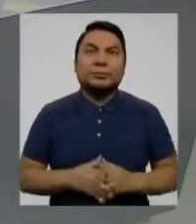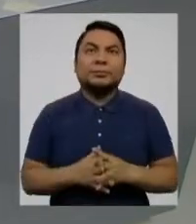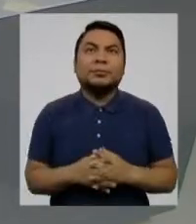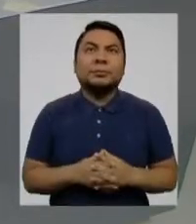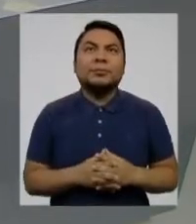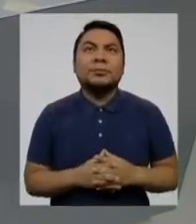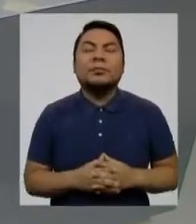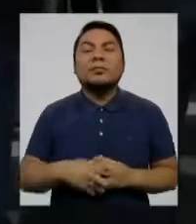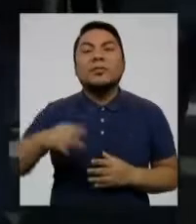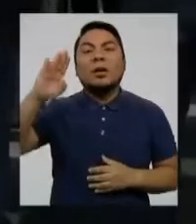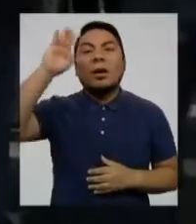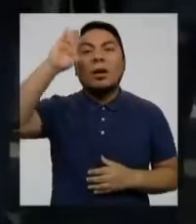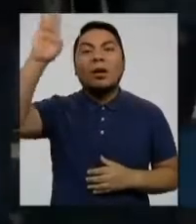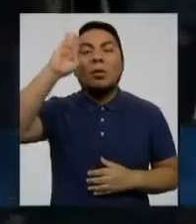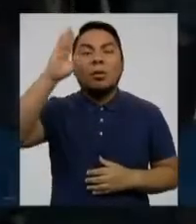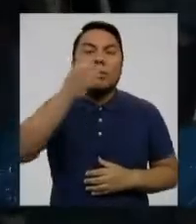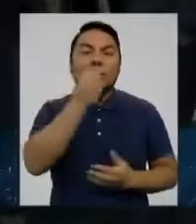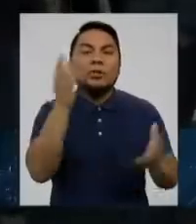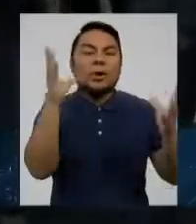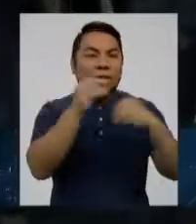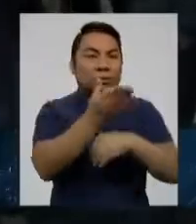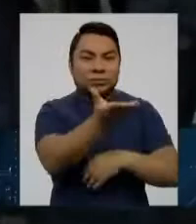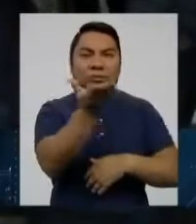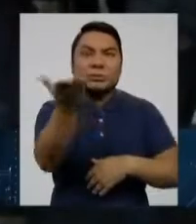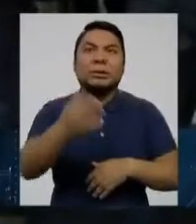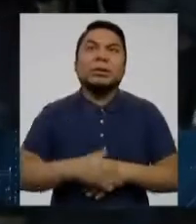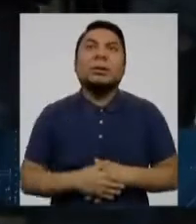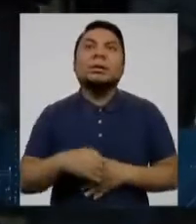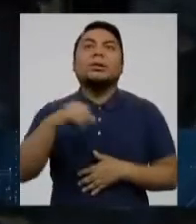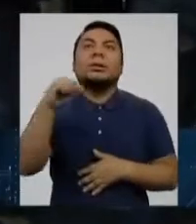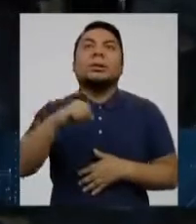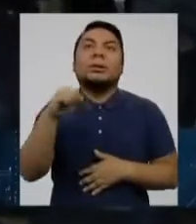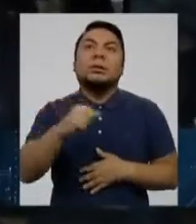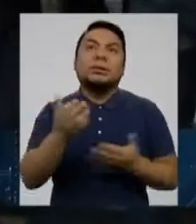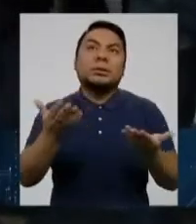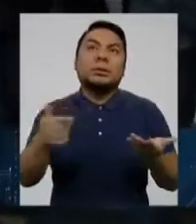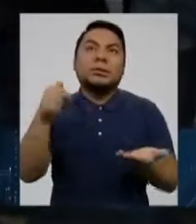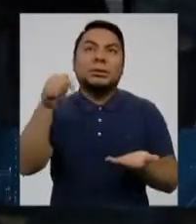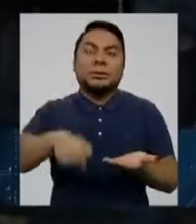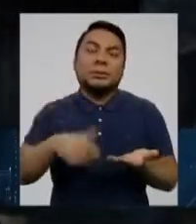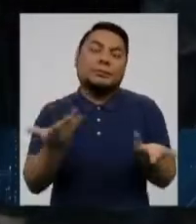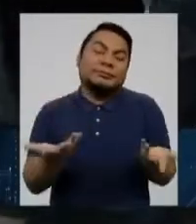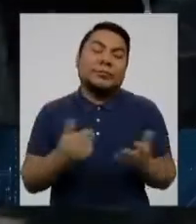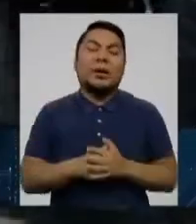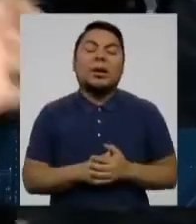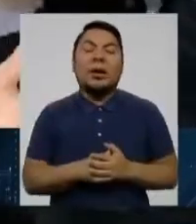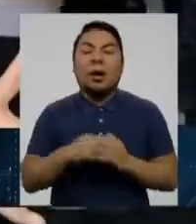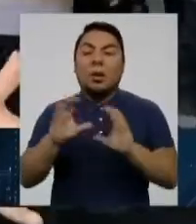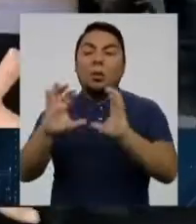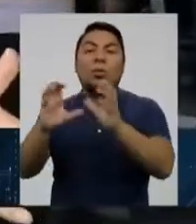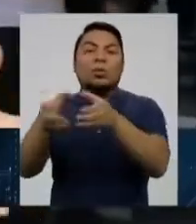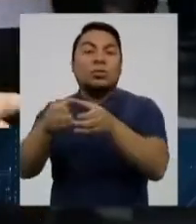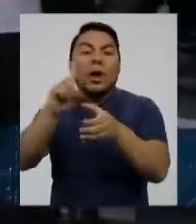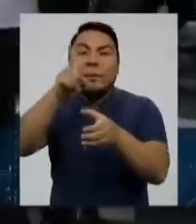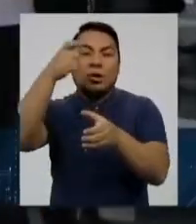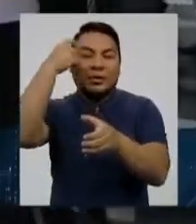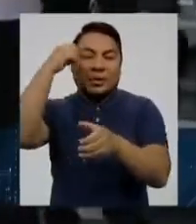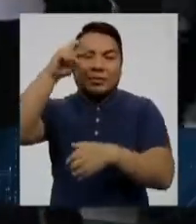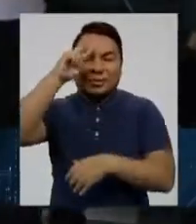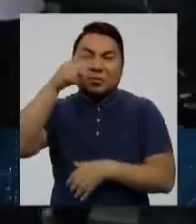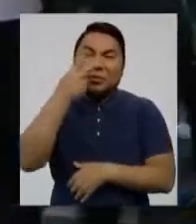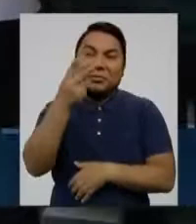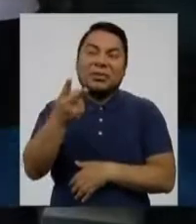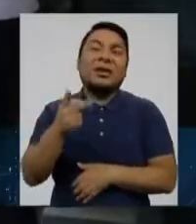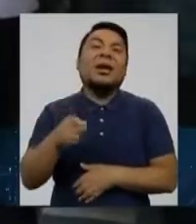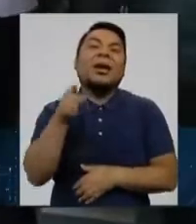¿Cómo estás, Enrique? ¿Cómo estás, Paola? Efectivamente, la variopinta política peruana se hace evidente aquí con